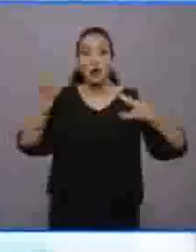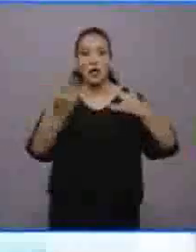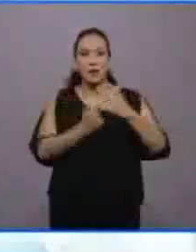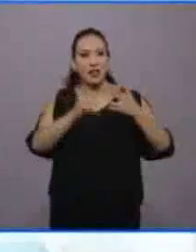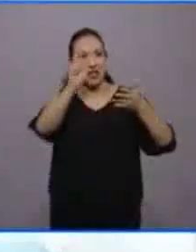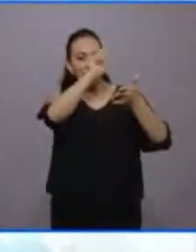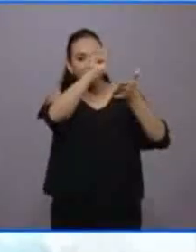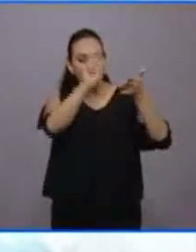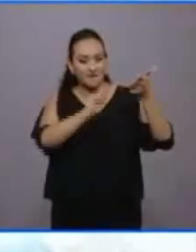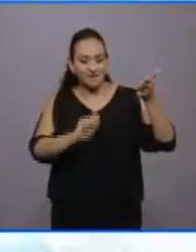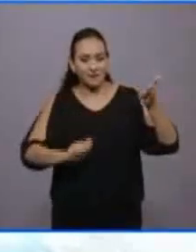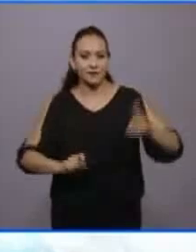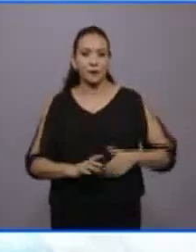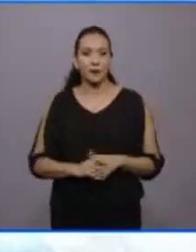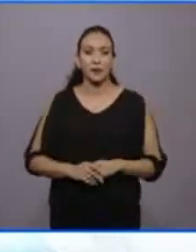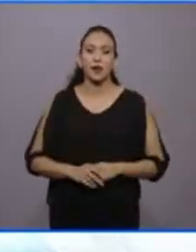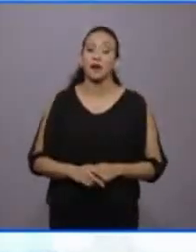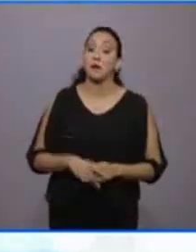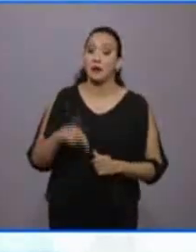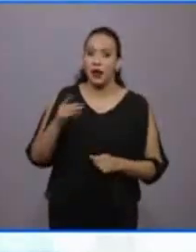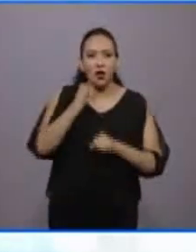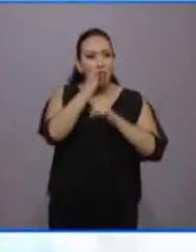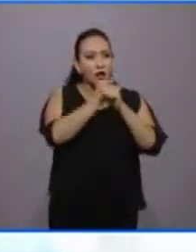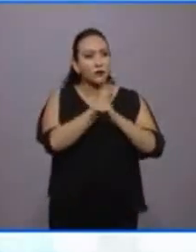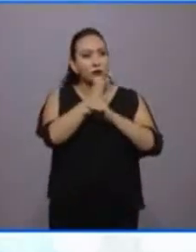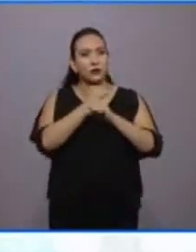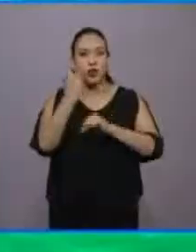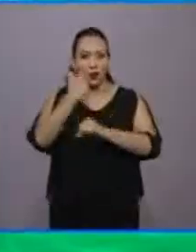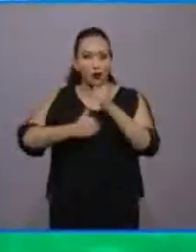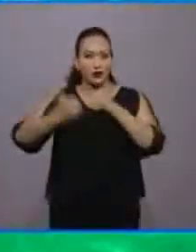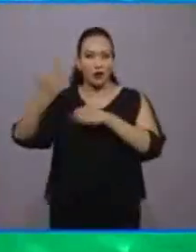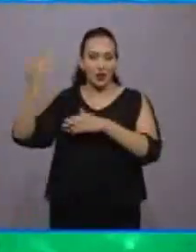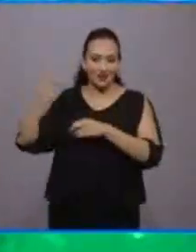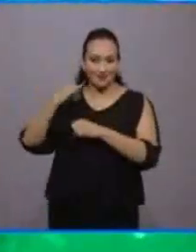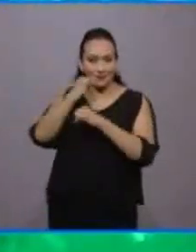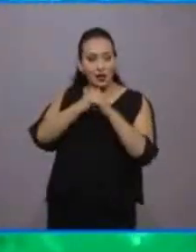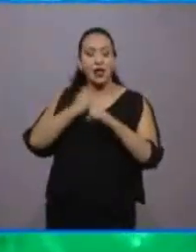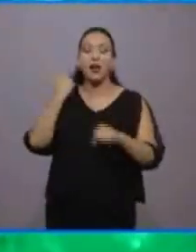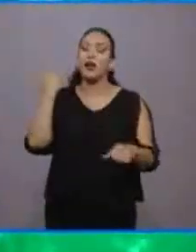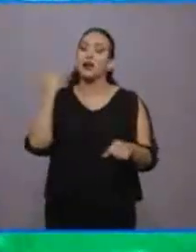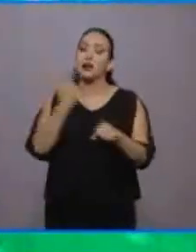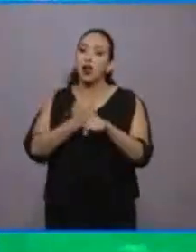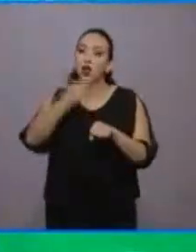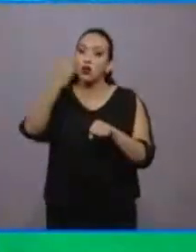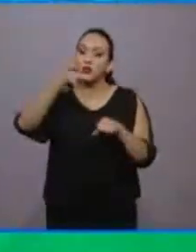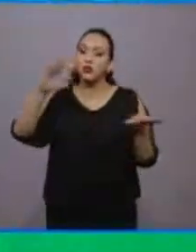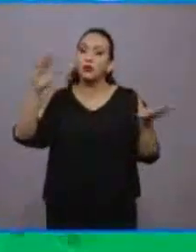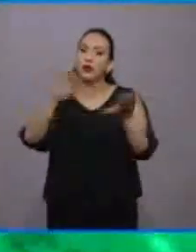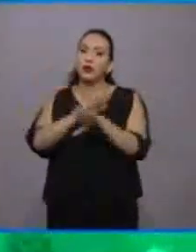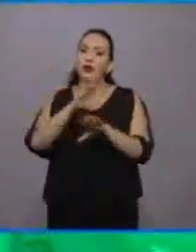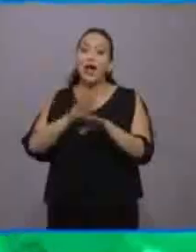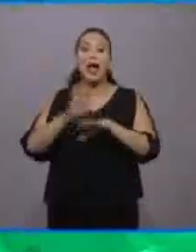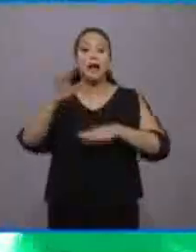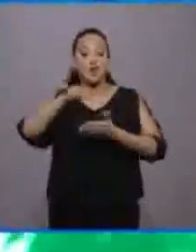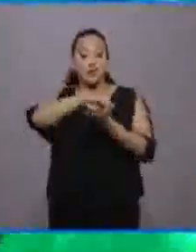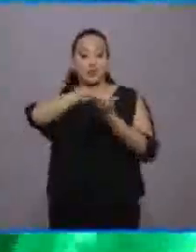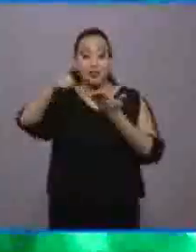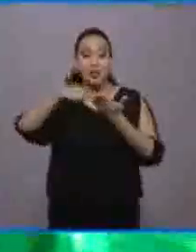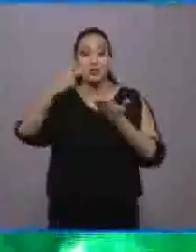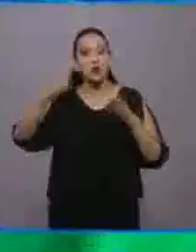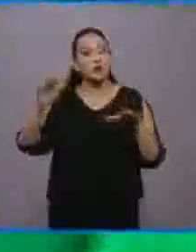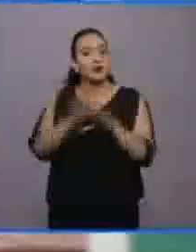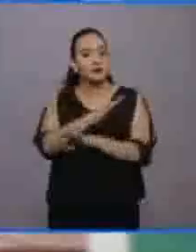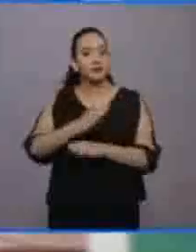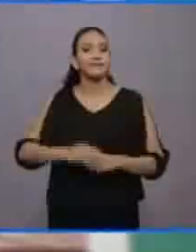asesinados. Sin embargo, a lo largo de su investigación de 2 años, se dieron cuenta que los nombres cambiaban, eran borrados y